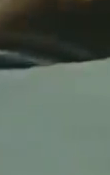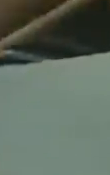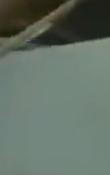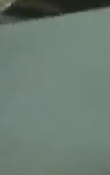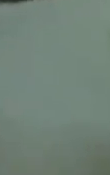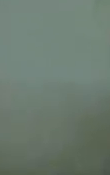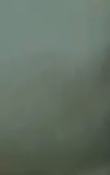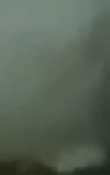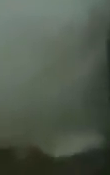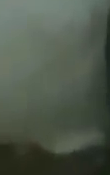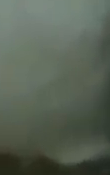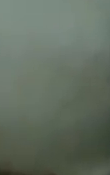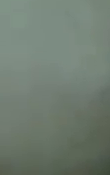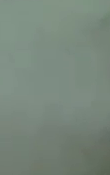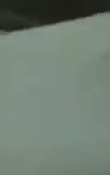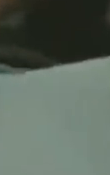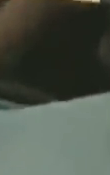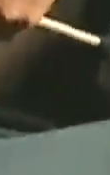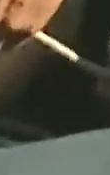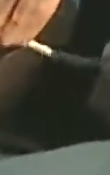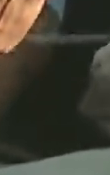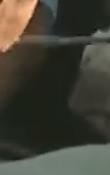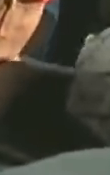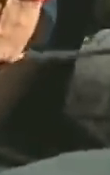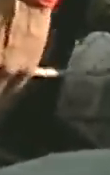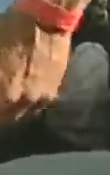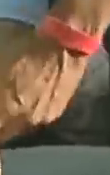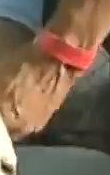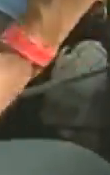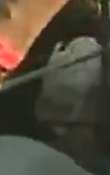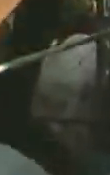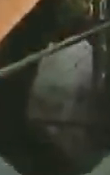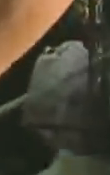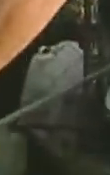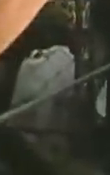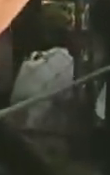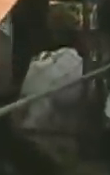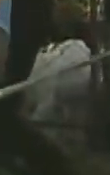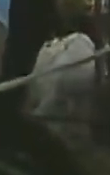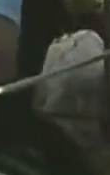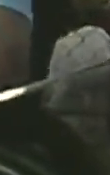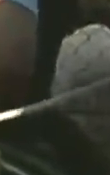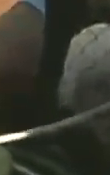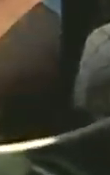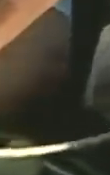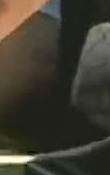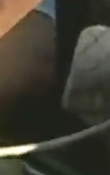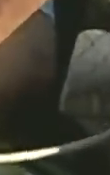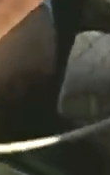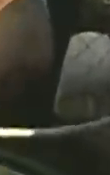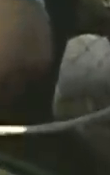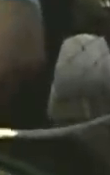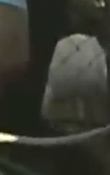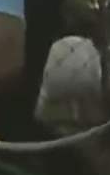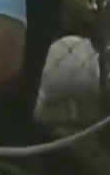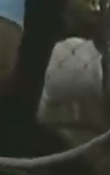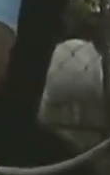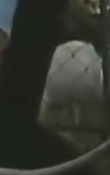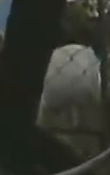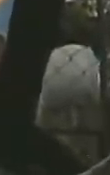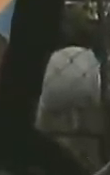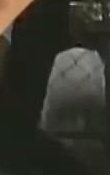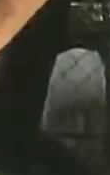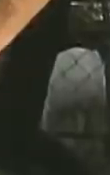una raza... la única raza caprina del mundo, caprina, presidente, que tiene una ganancia